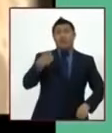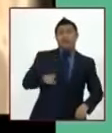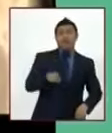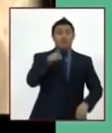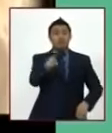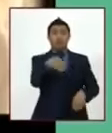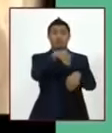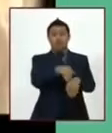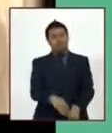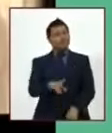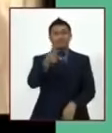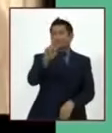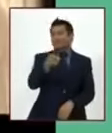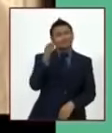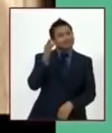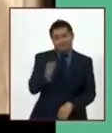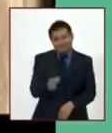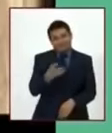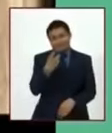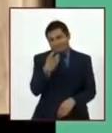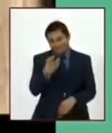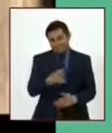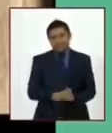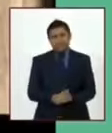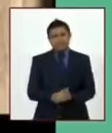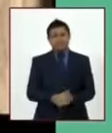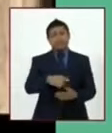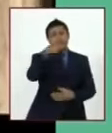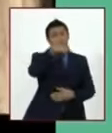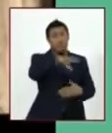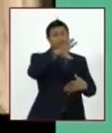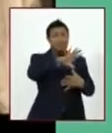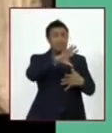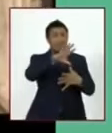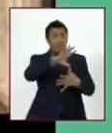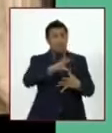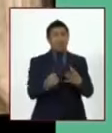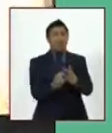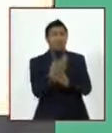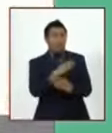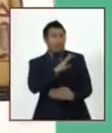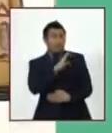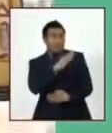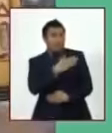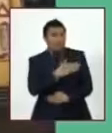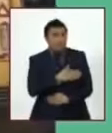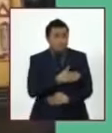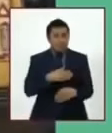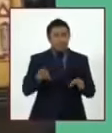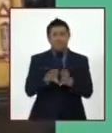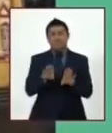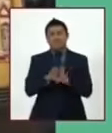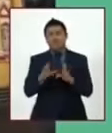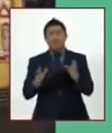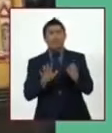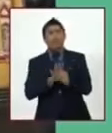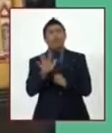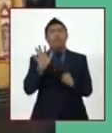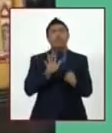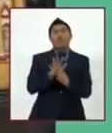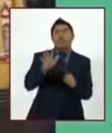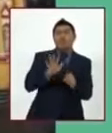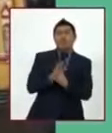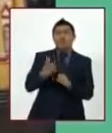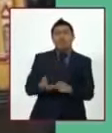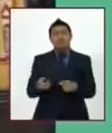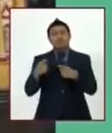había tenido el Renacimiento. En América y en particular en la Nueva España, ¿cómo se va a distinguir en la arquitectura?